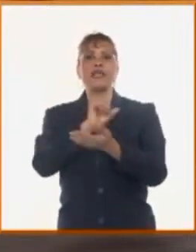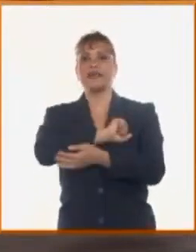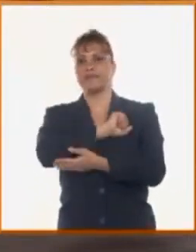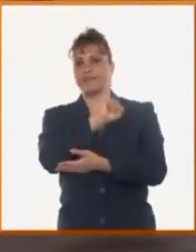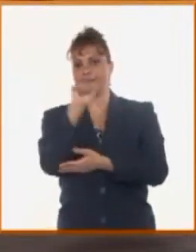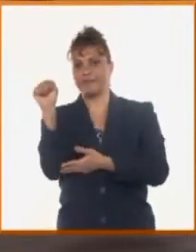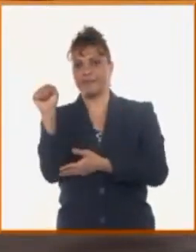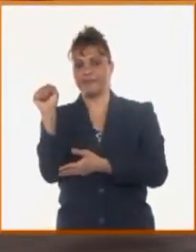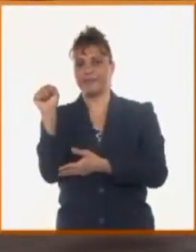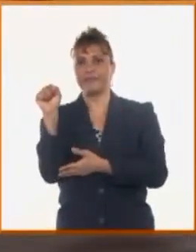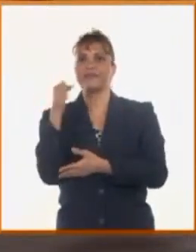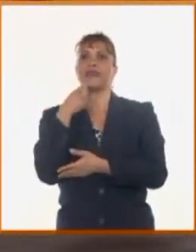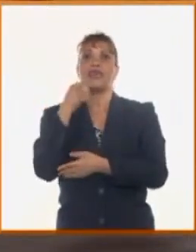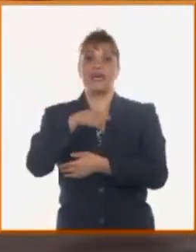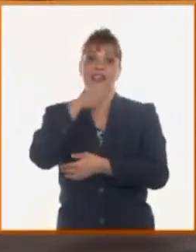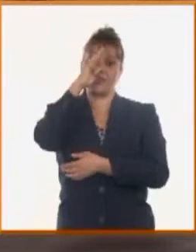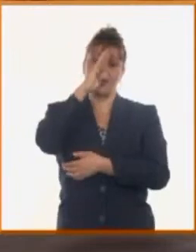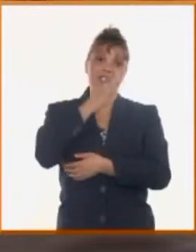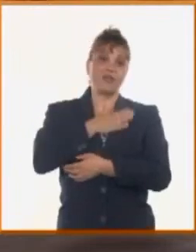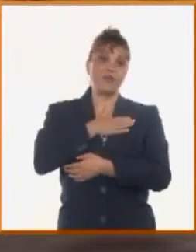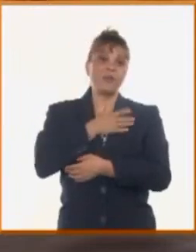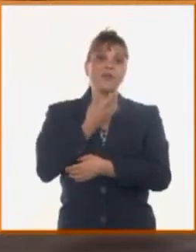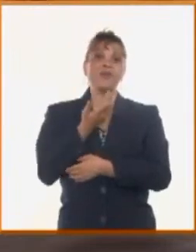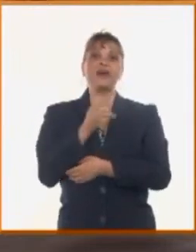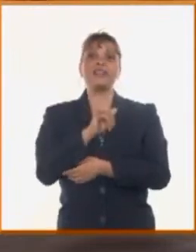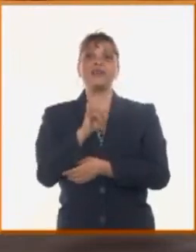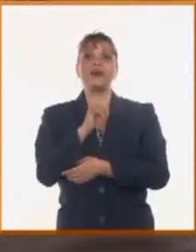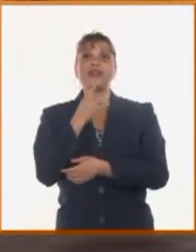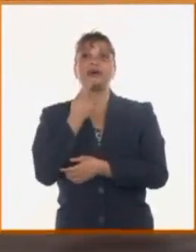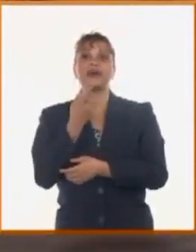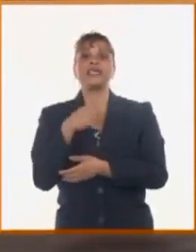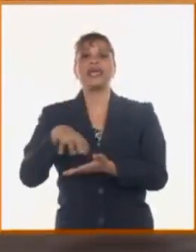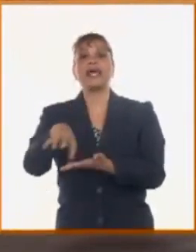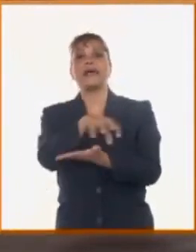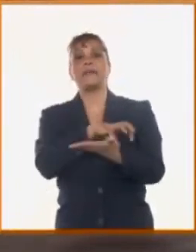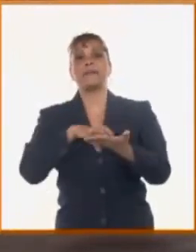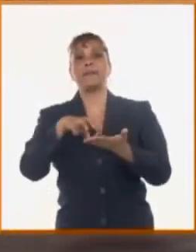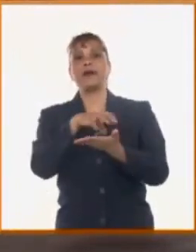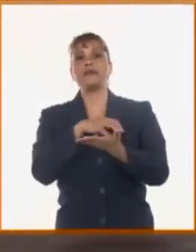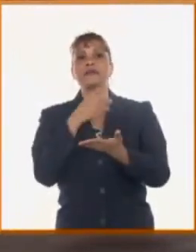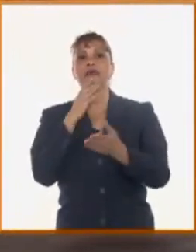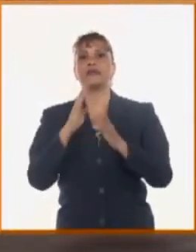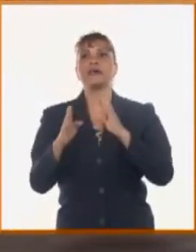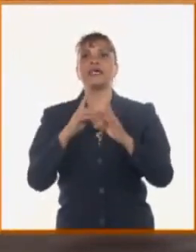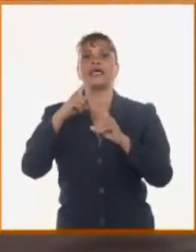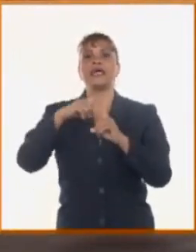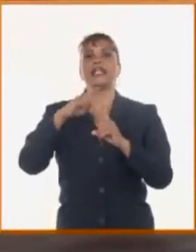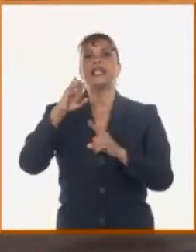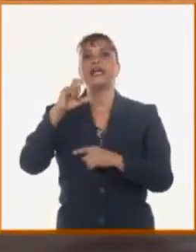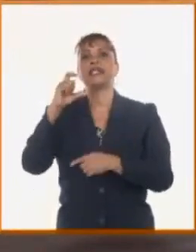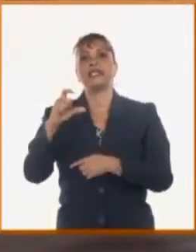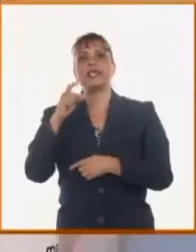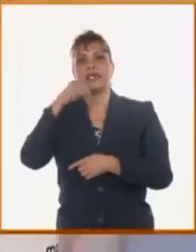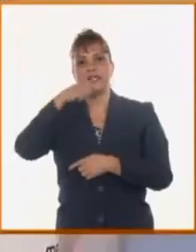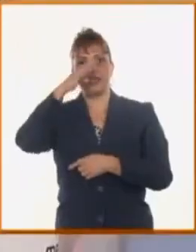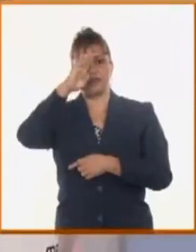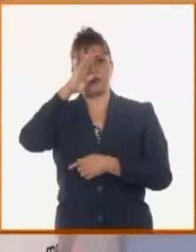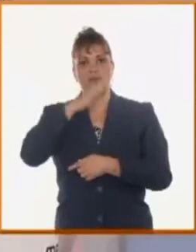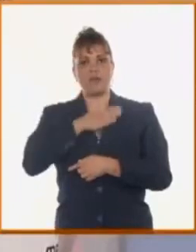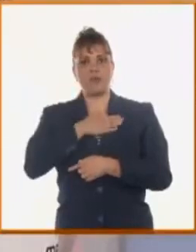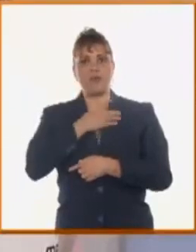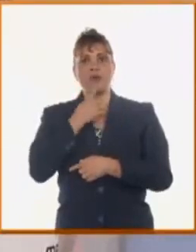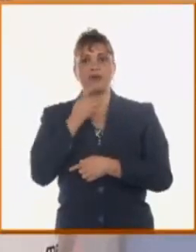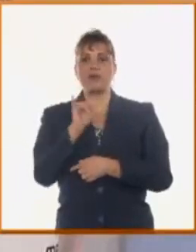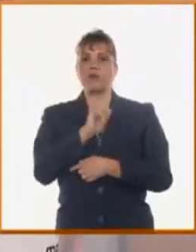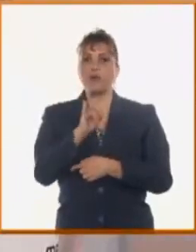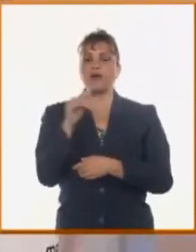que el Stand Cuba, como se le llama al espacio que se dedica al panorama de las TIC en nuestro país, contará